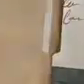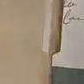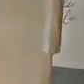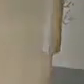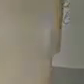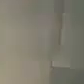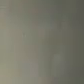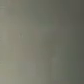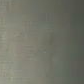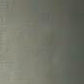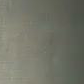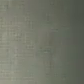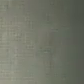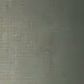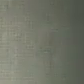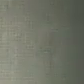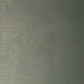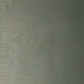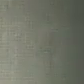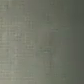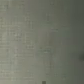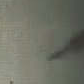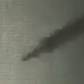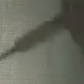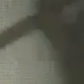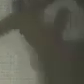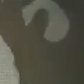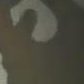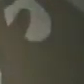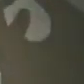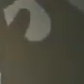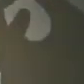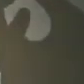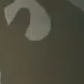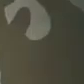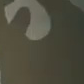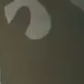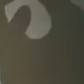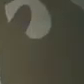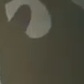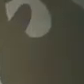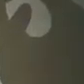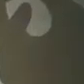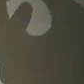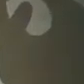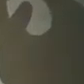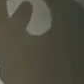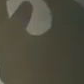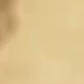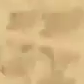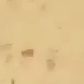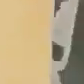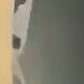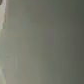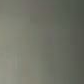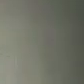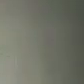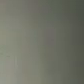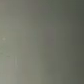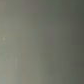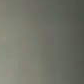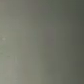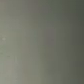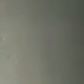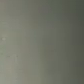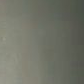probarlo, decidió hacer un experimento riesgoso. Inocularse secreciones de la verruga de un paciente enfermo, mientras describía